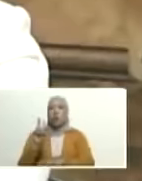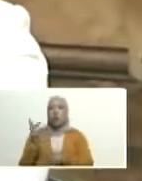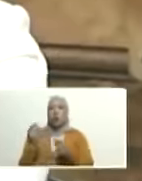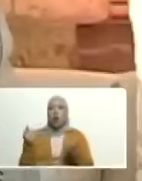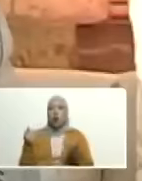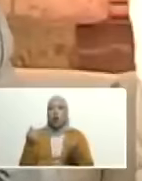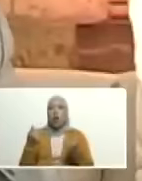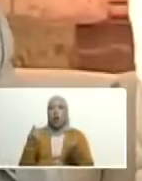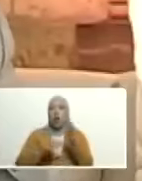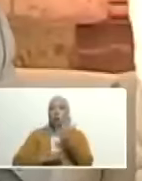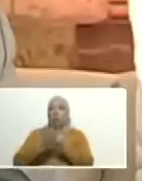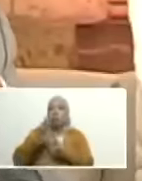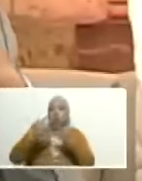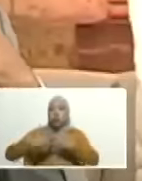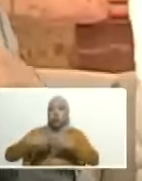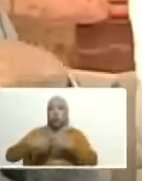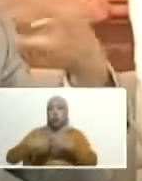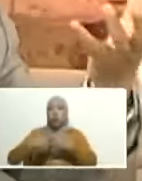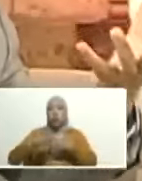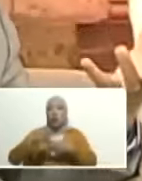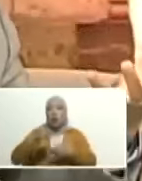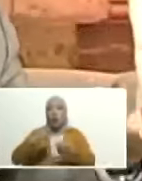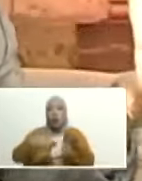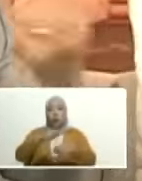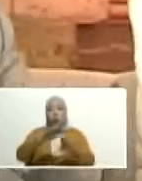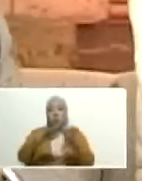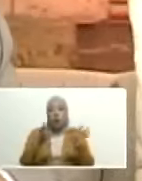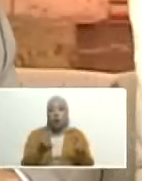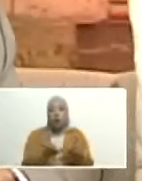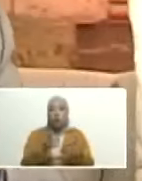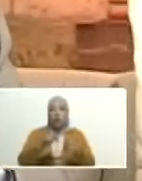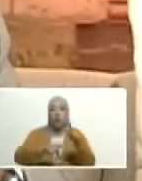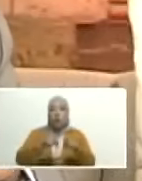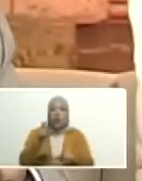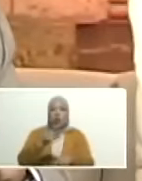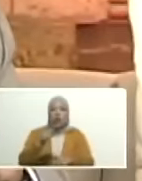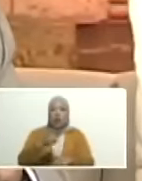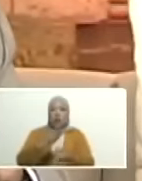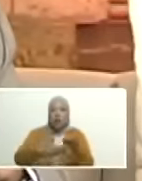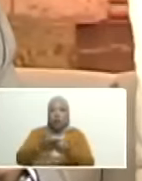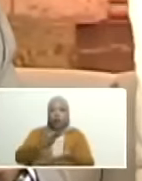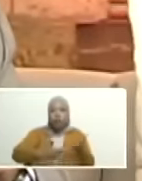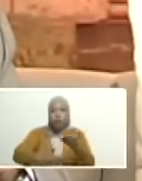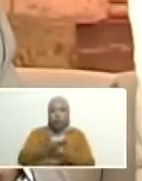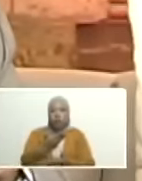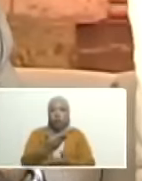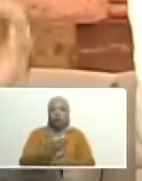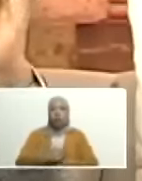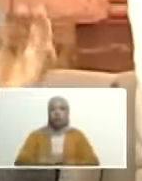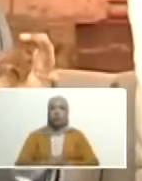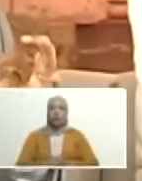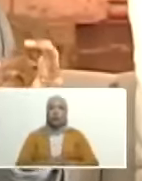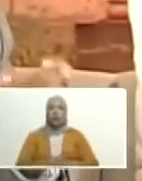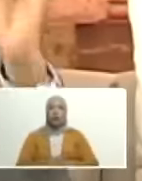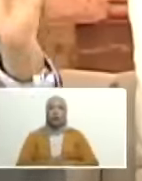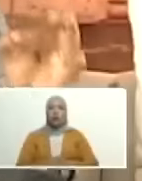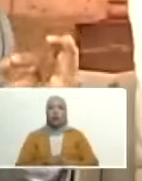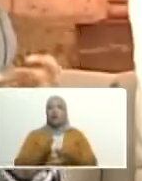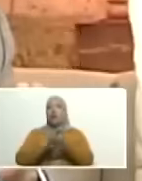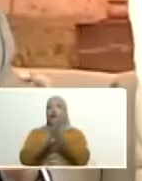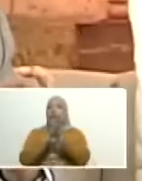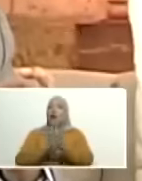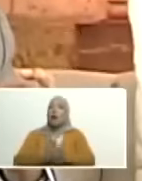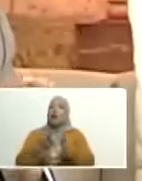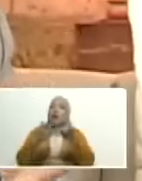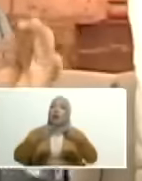crecimiento, para la compra en el mundo de lo que el país necesite. Que cesen todas